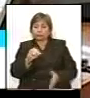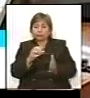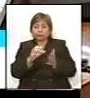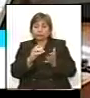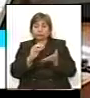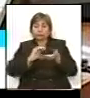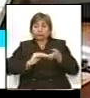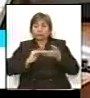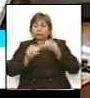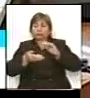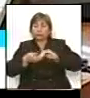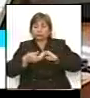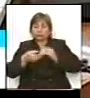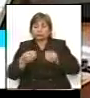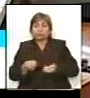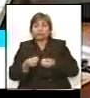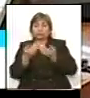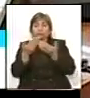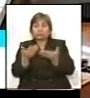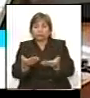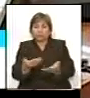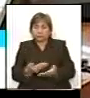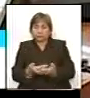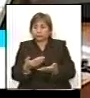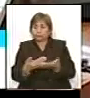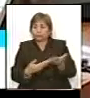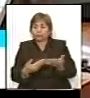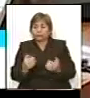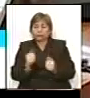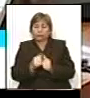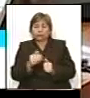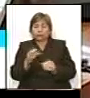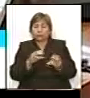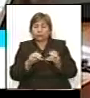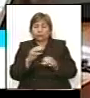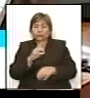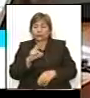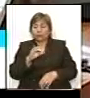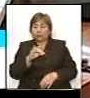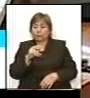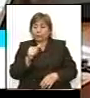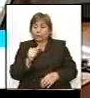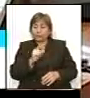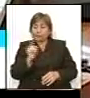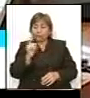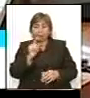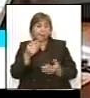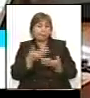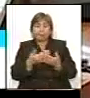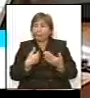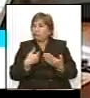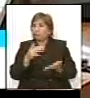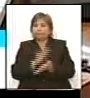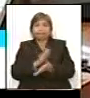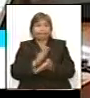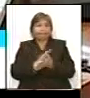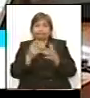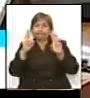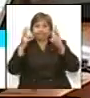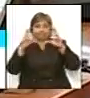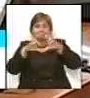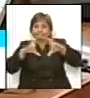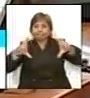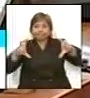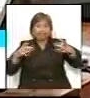organizada, la que provee el servicio de saneamiento. Y en el ámbito rural, la mayoría de los terrenos no cuentan con un saneamiento. En